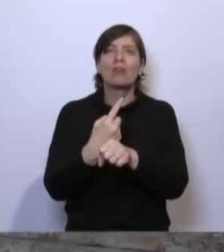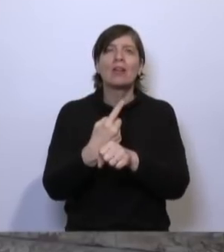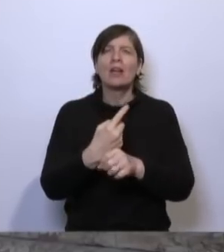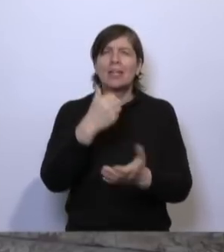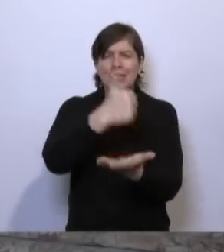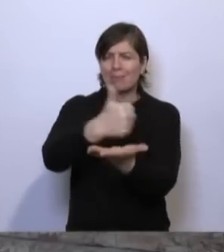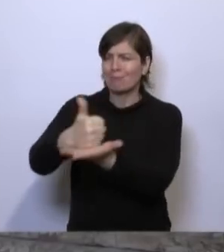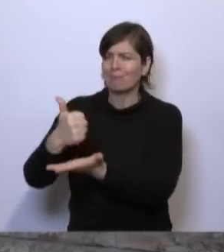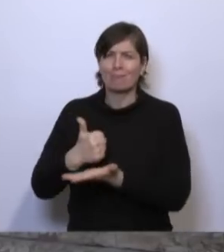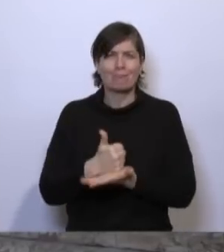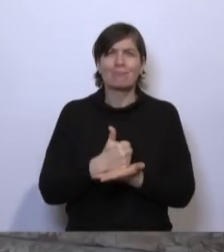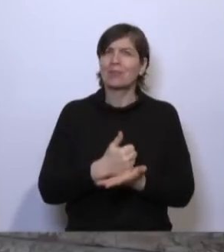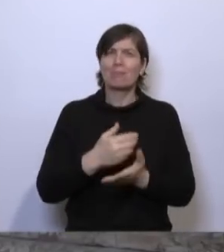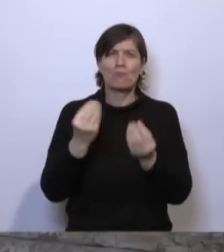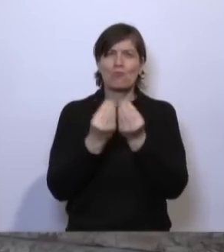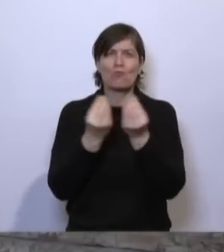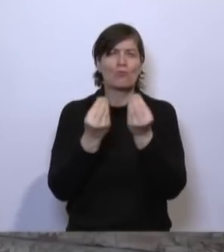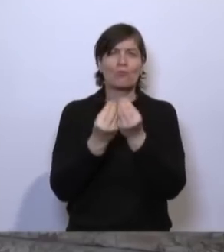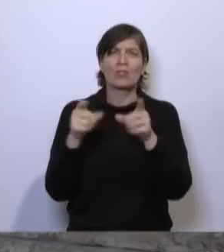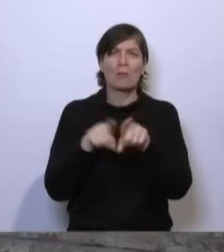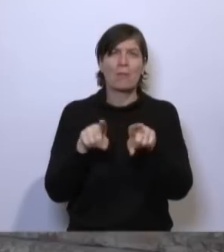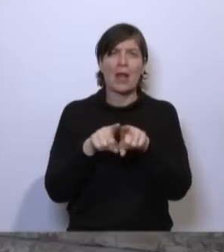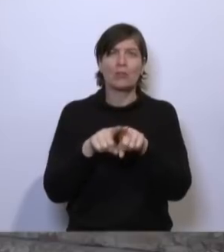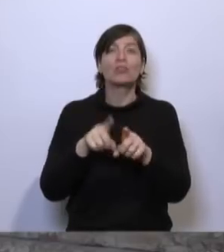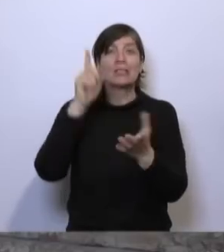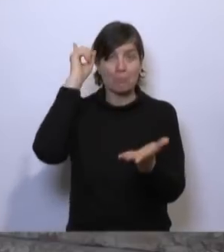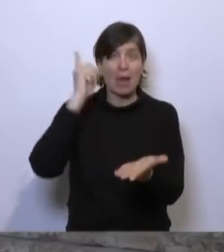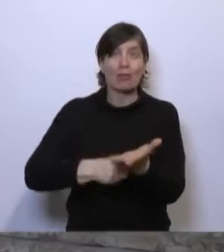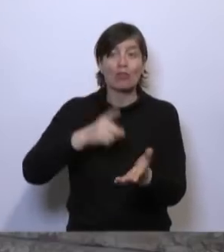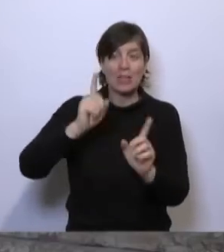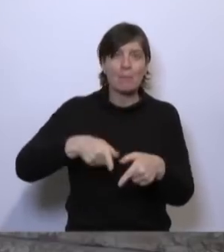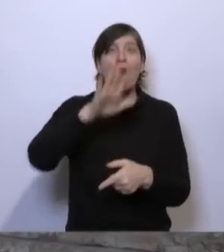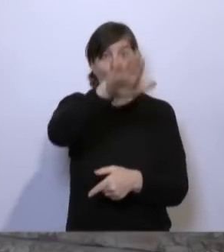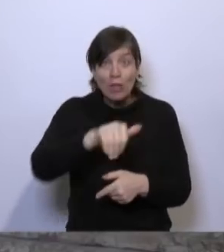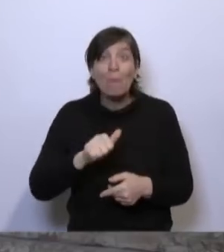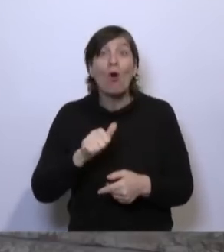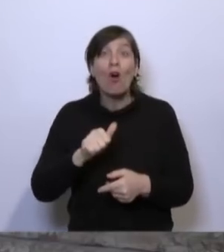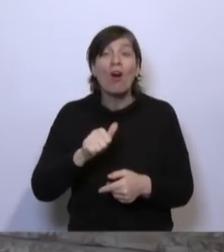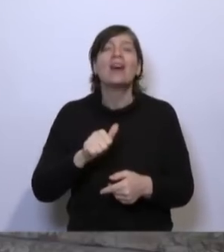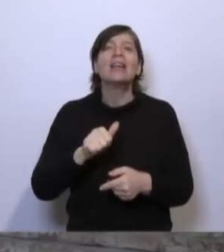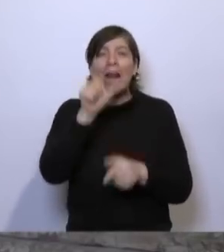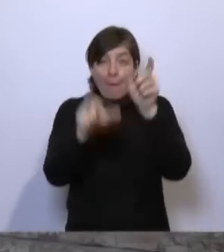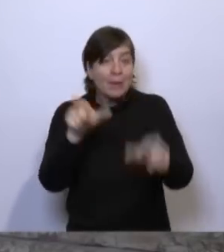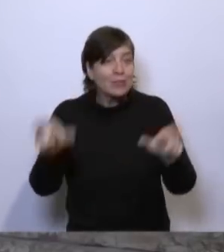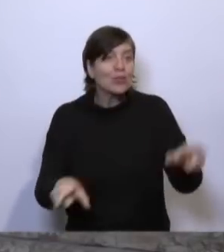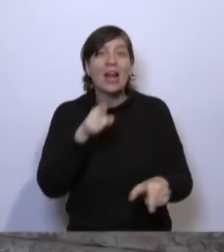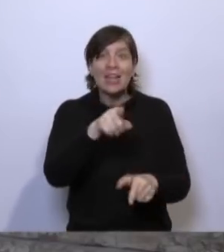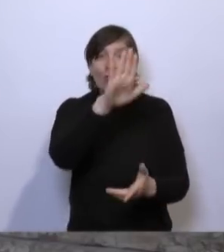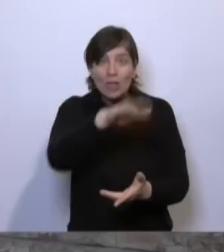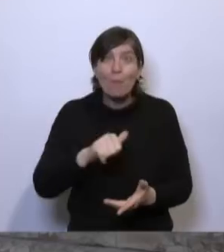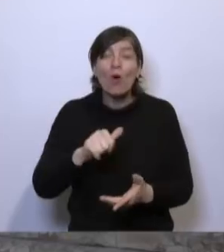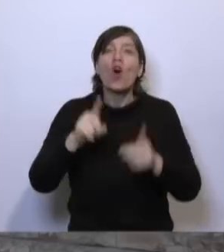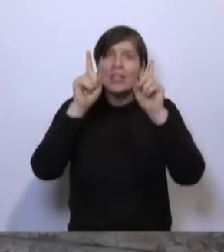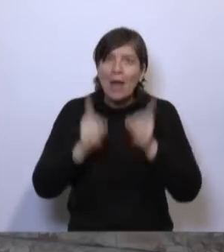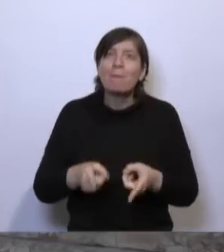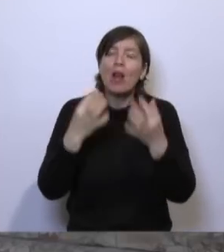entre muchos hermanos, y a los que predestinó también los llamó, y a los que llamó también